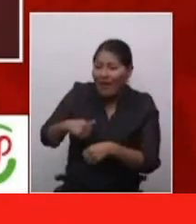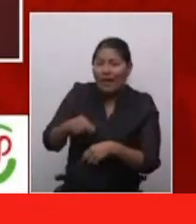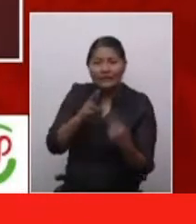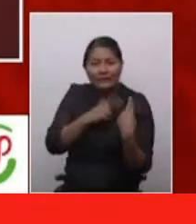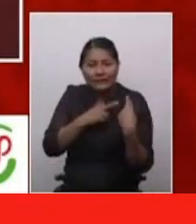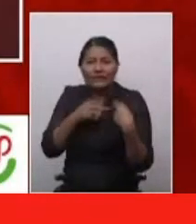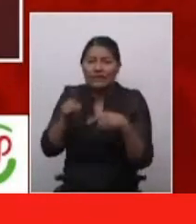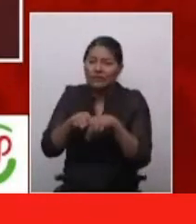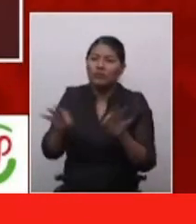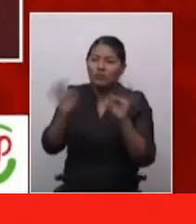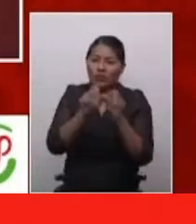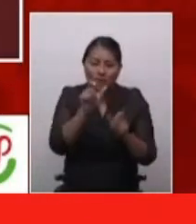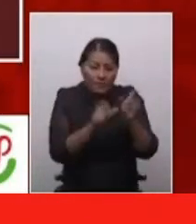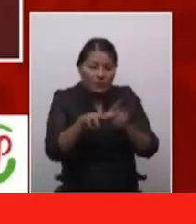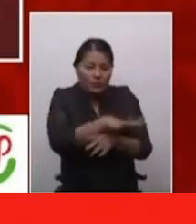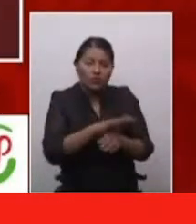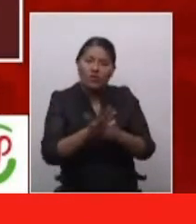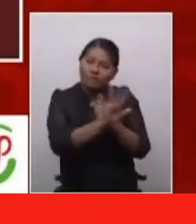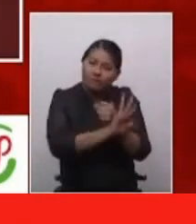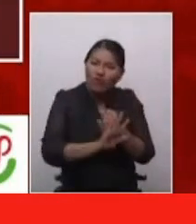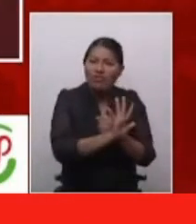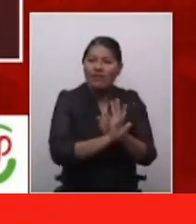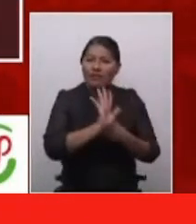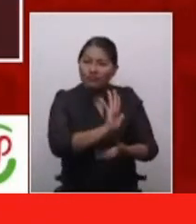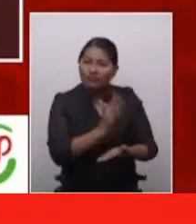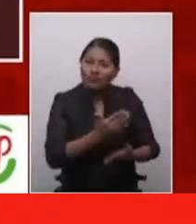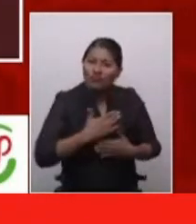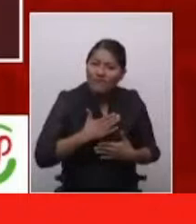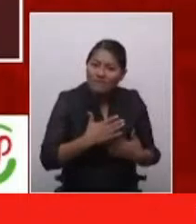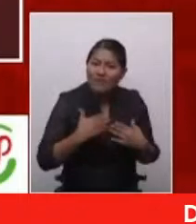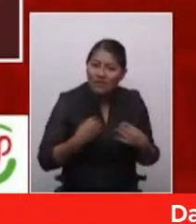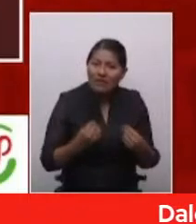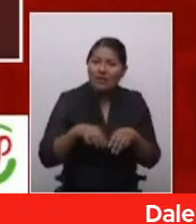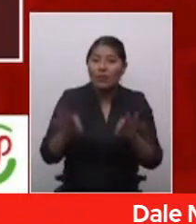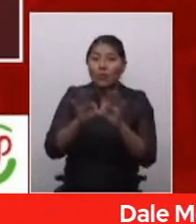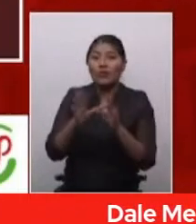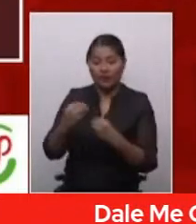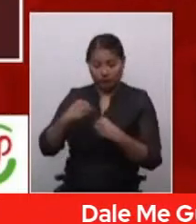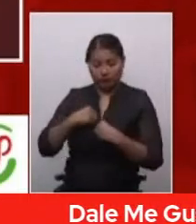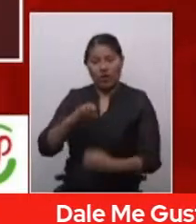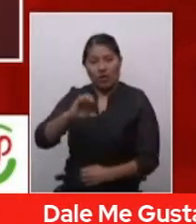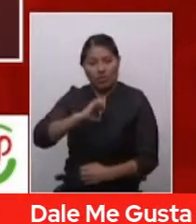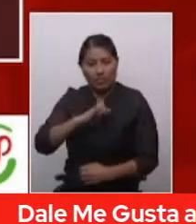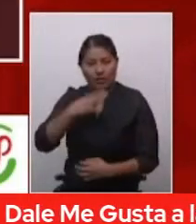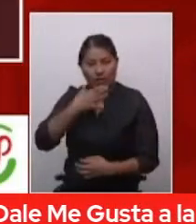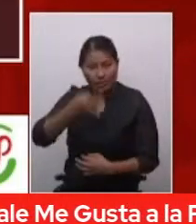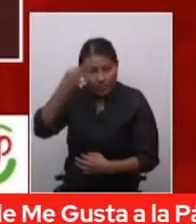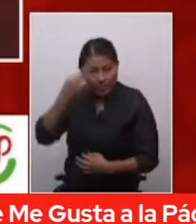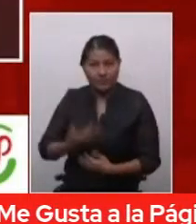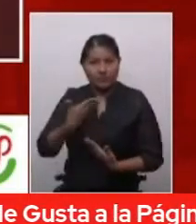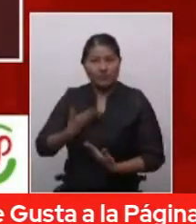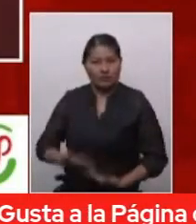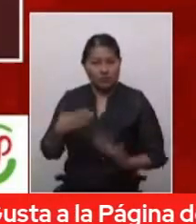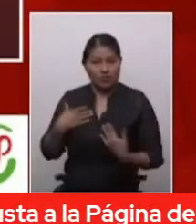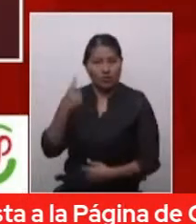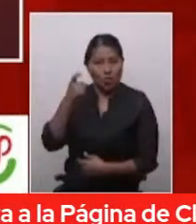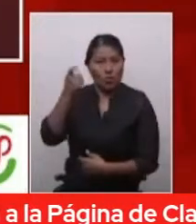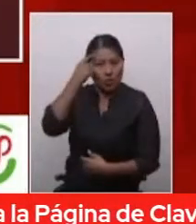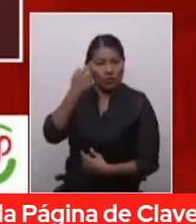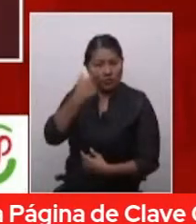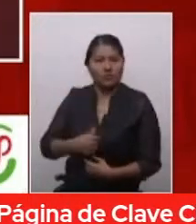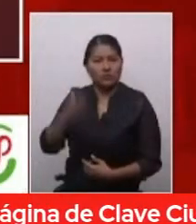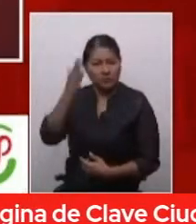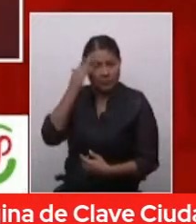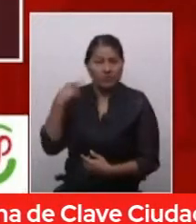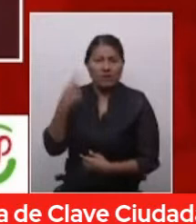lo ataquen y les echen barro por ello. Porque cuando uno tiene ética, cuando uno tiene decencia en política, sabe